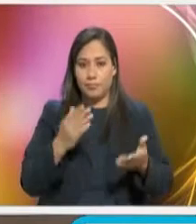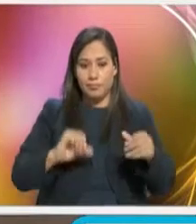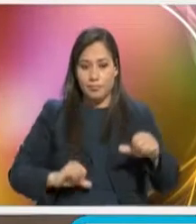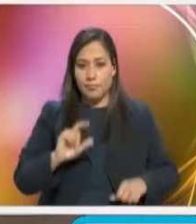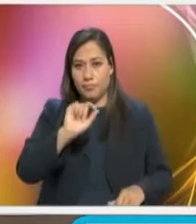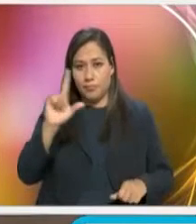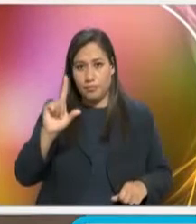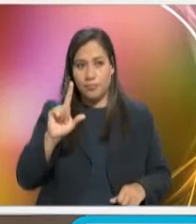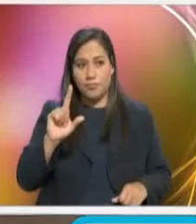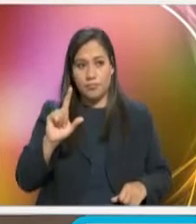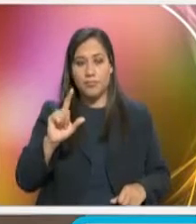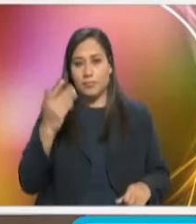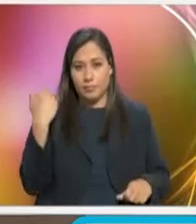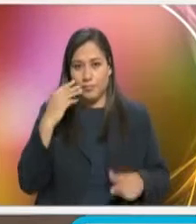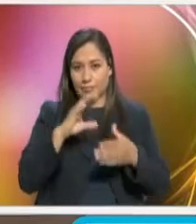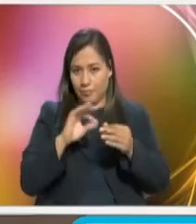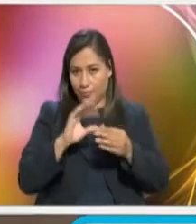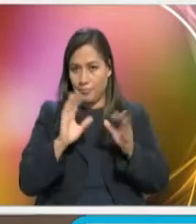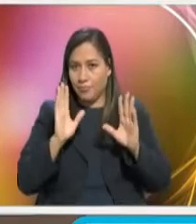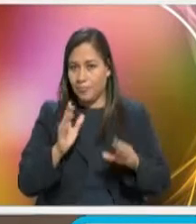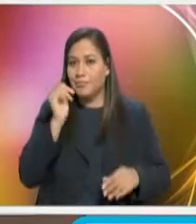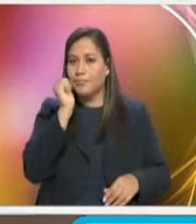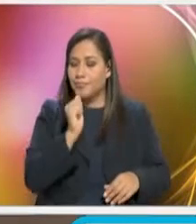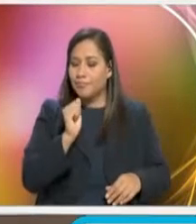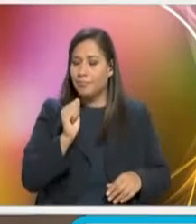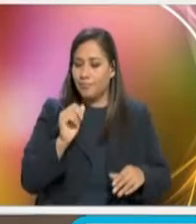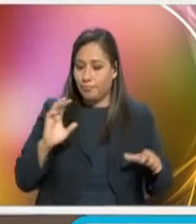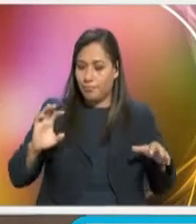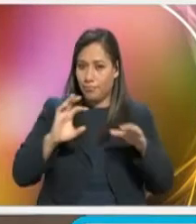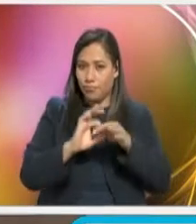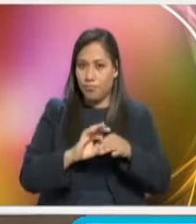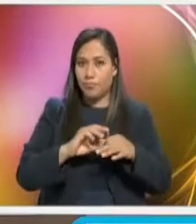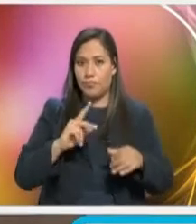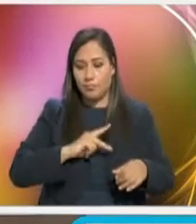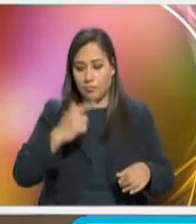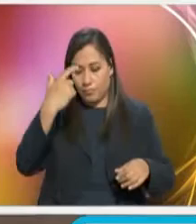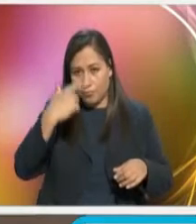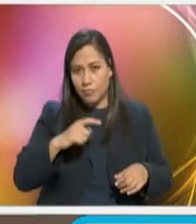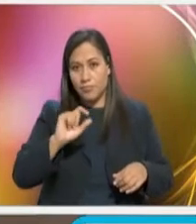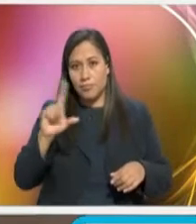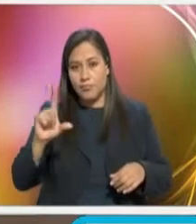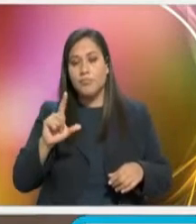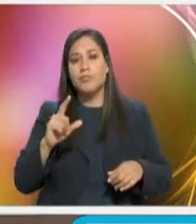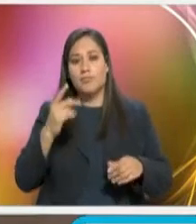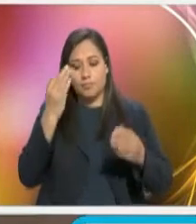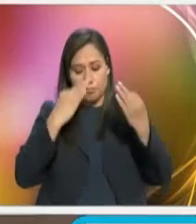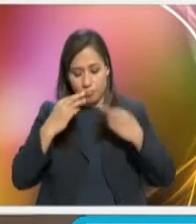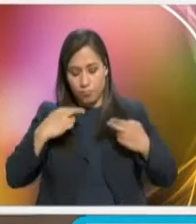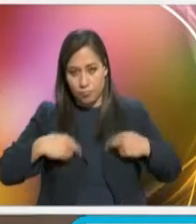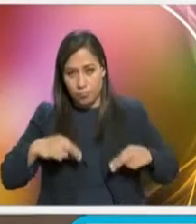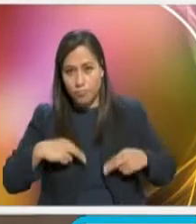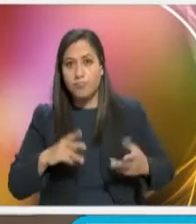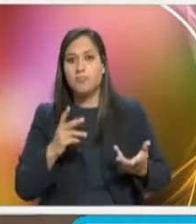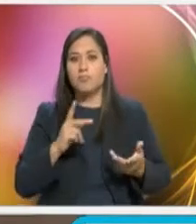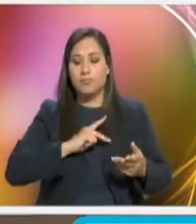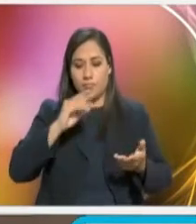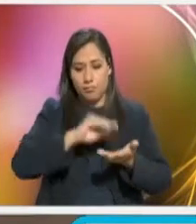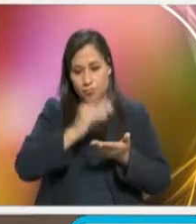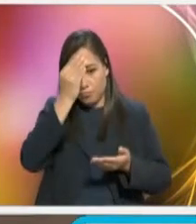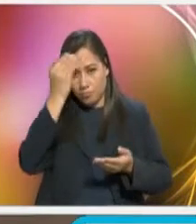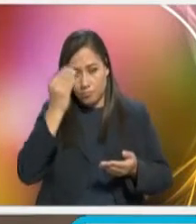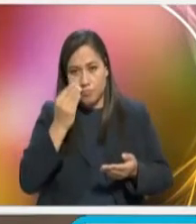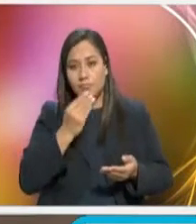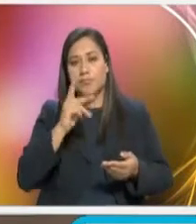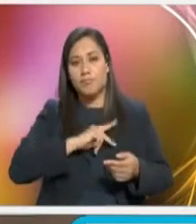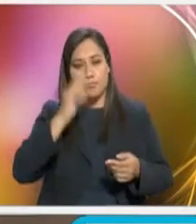que desarrollemos, lo dije en un principio, hay que estar acorde a nuestra imagen profesional en cuanto a la vestimenta, en cuanto al maquillaje, en